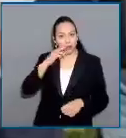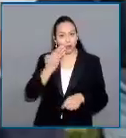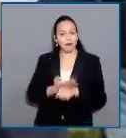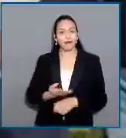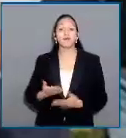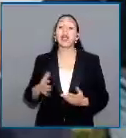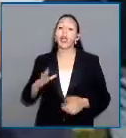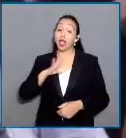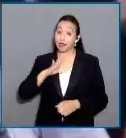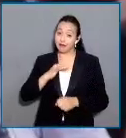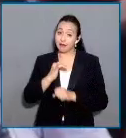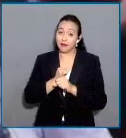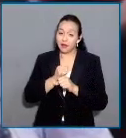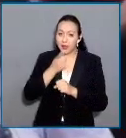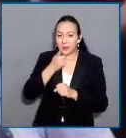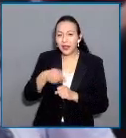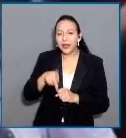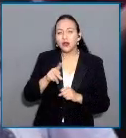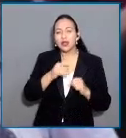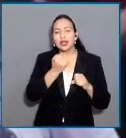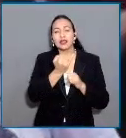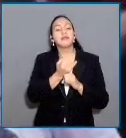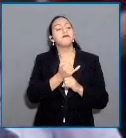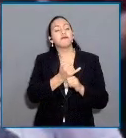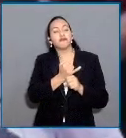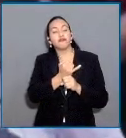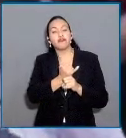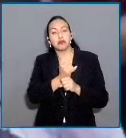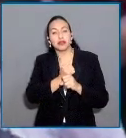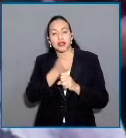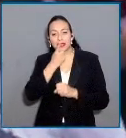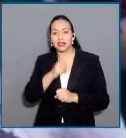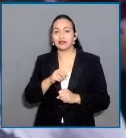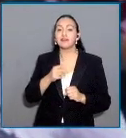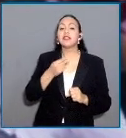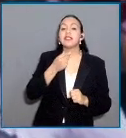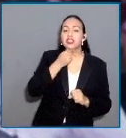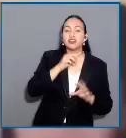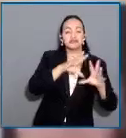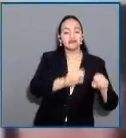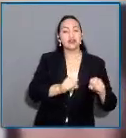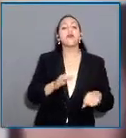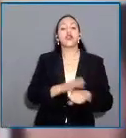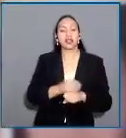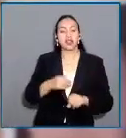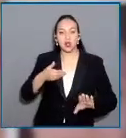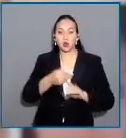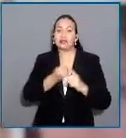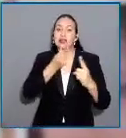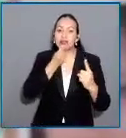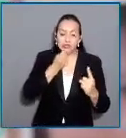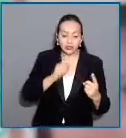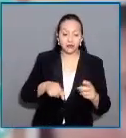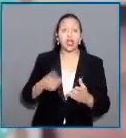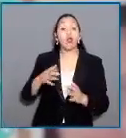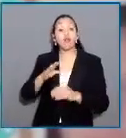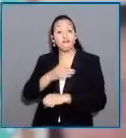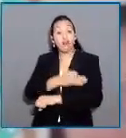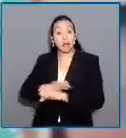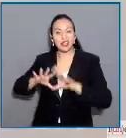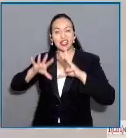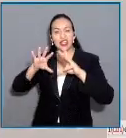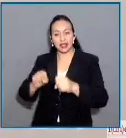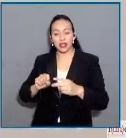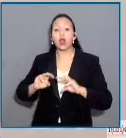las desapariciones de menores llegan a estar relacionadas con violencia de género, violencia familiar, trata de personas, entre otros